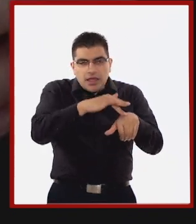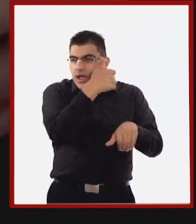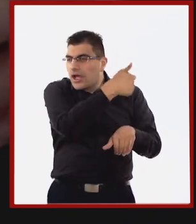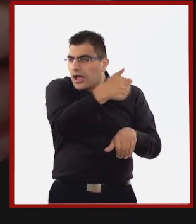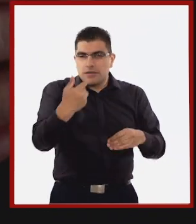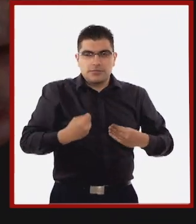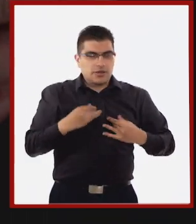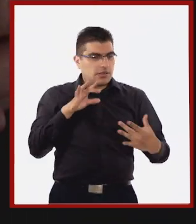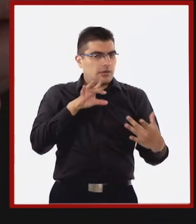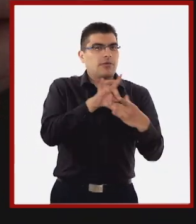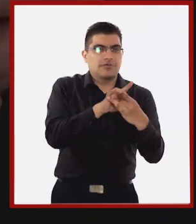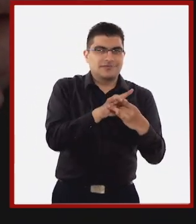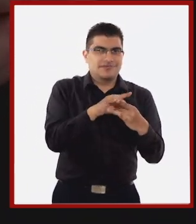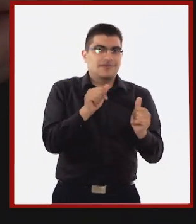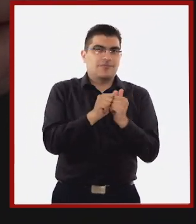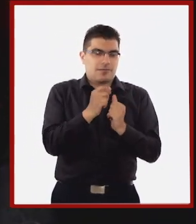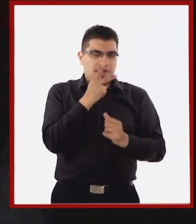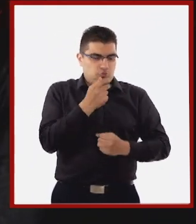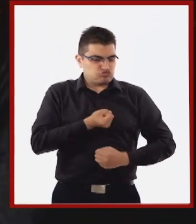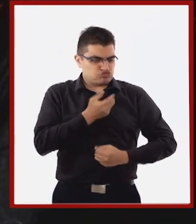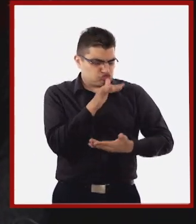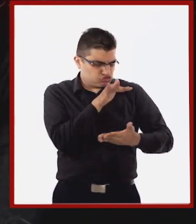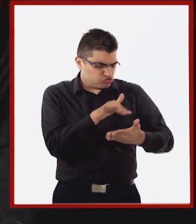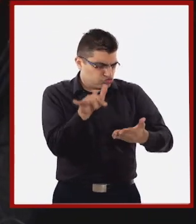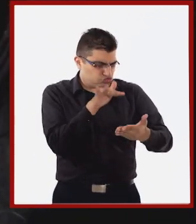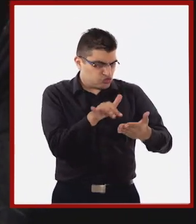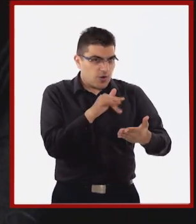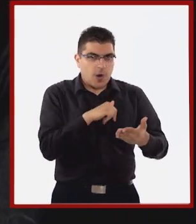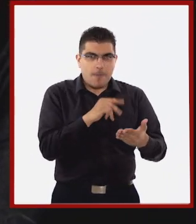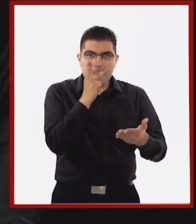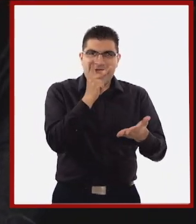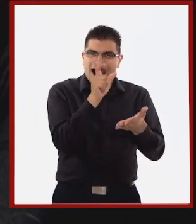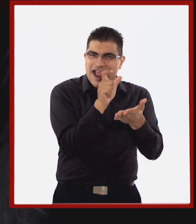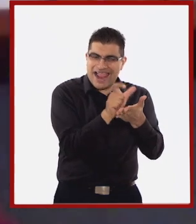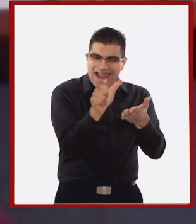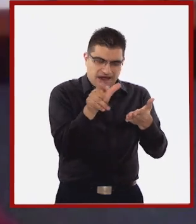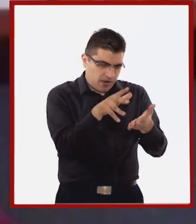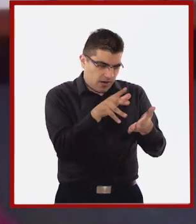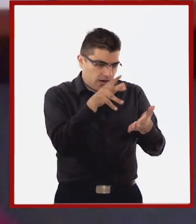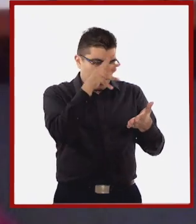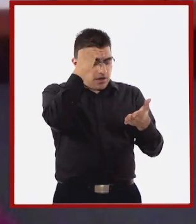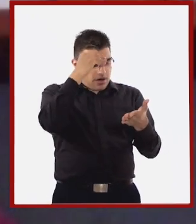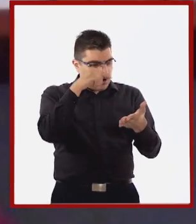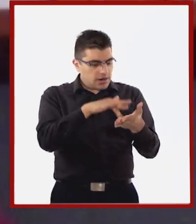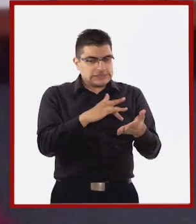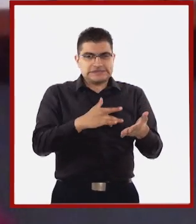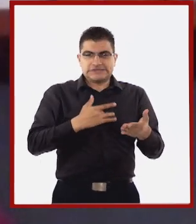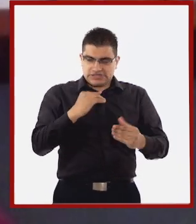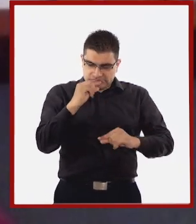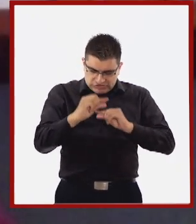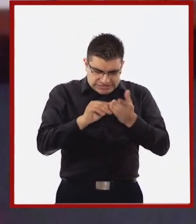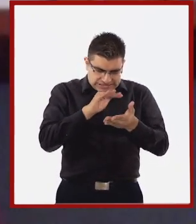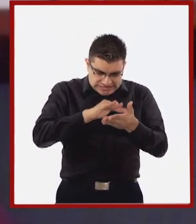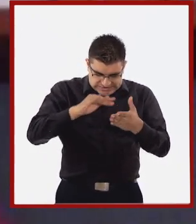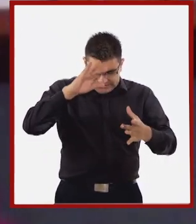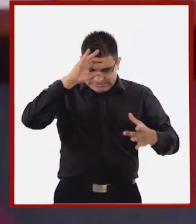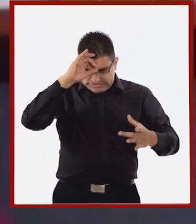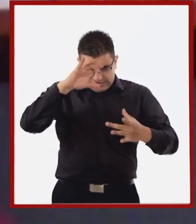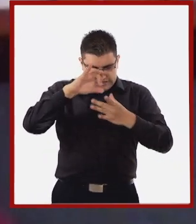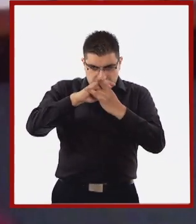ese vocabulario, a través de la lectura, por medio de la palabra, no solamente se va a enriquecer, sino se va a ejercitar, y entonces